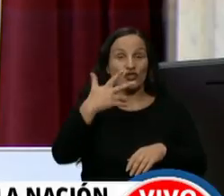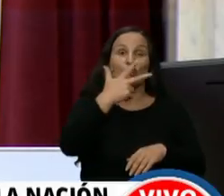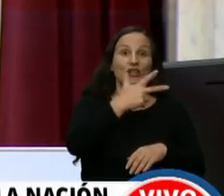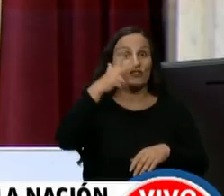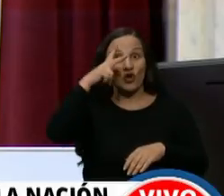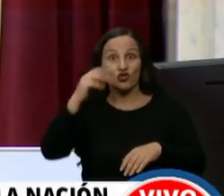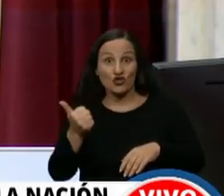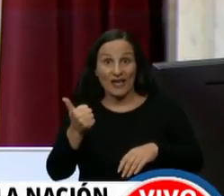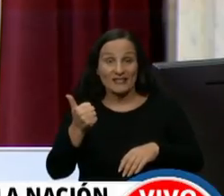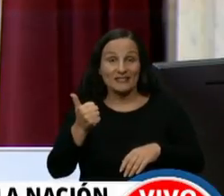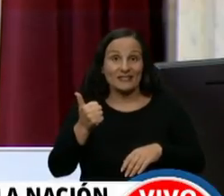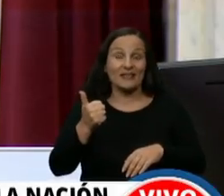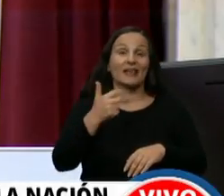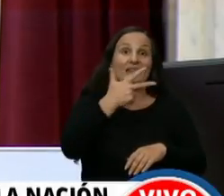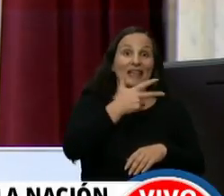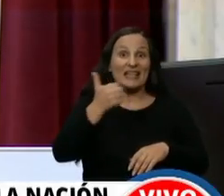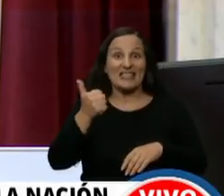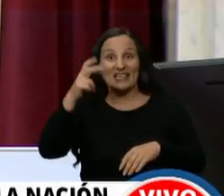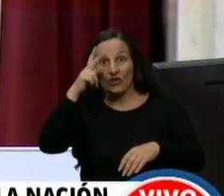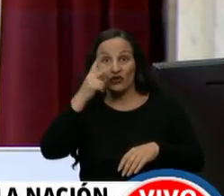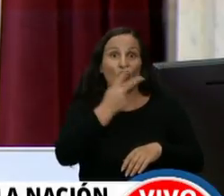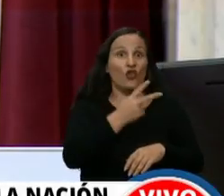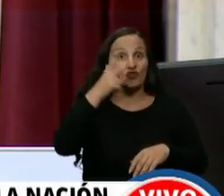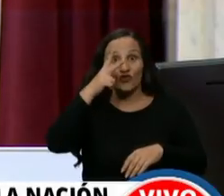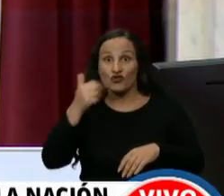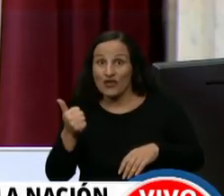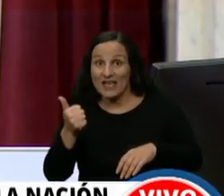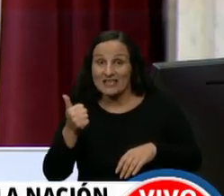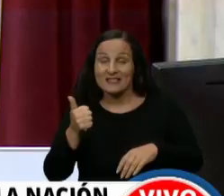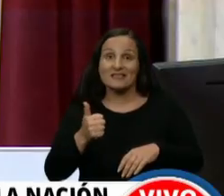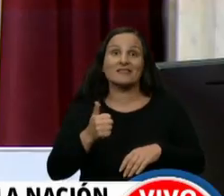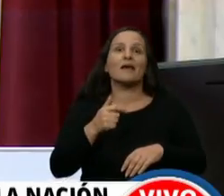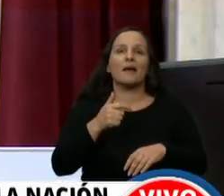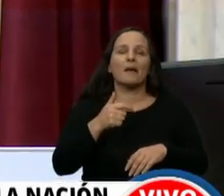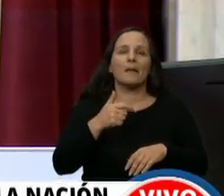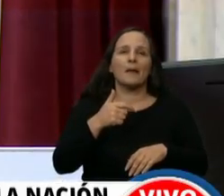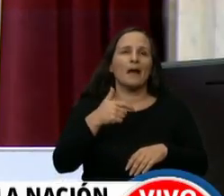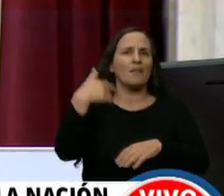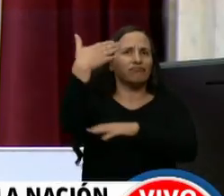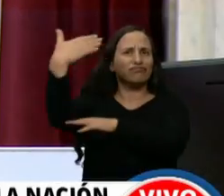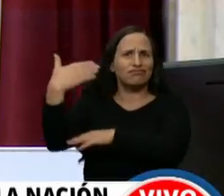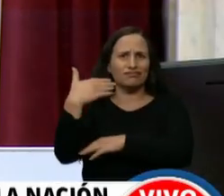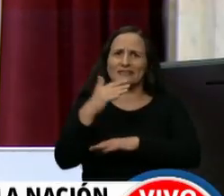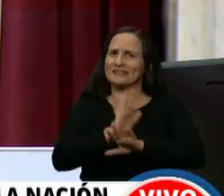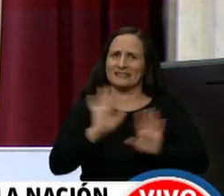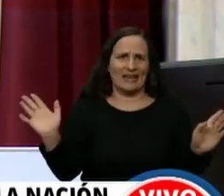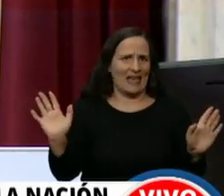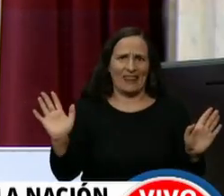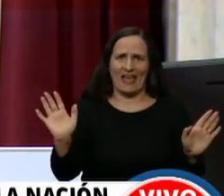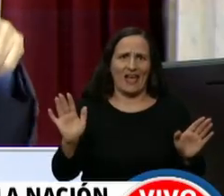86 36 8 y 286 van a ser sin oradores se votarán